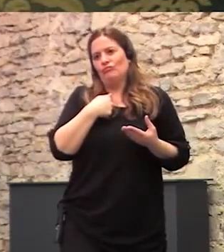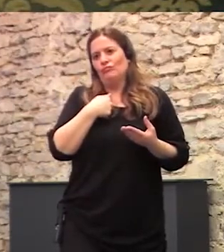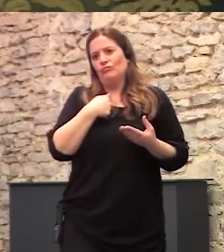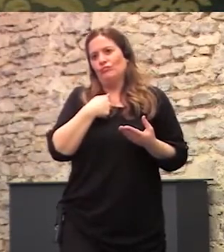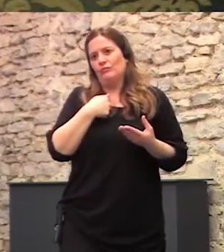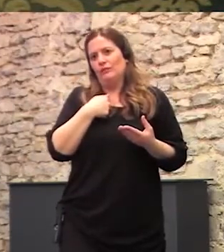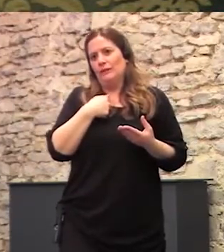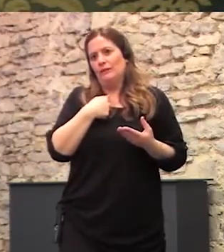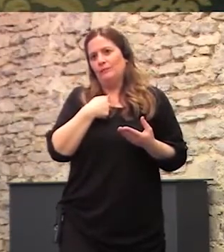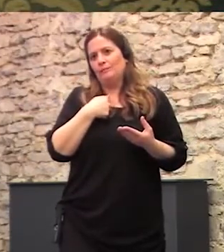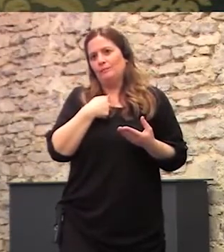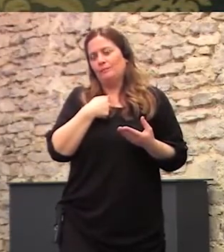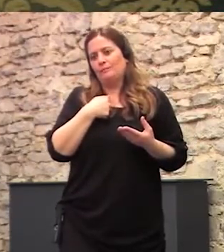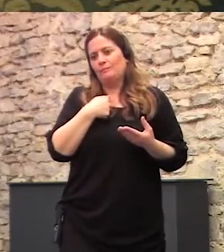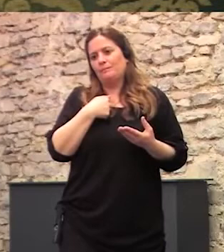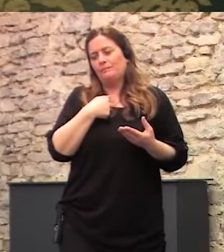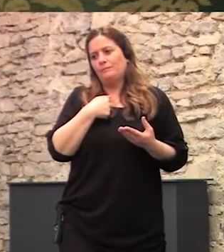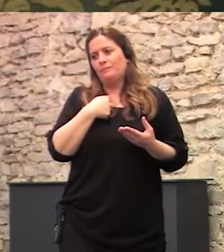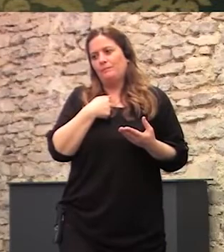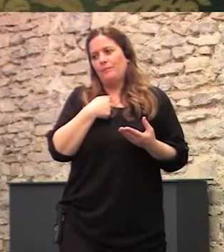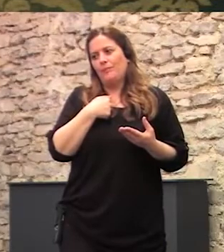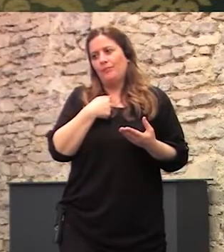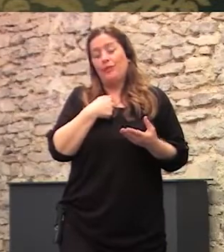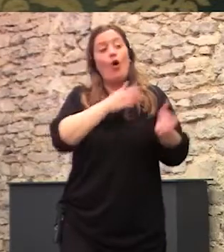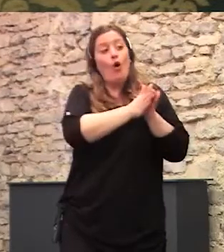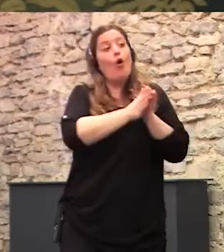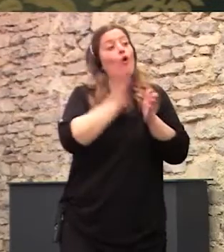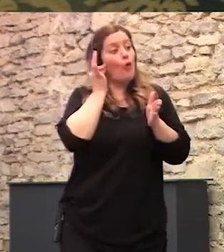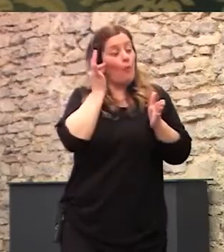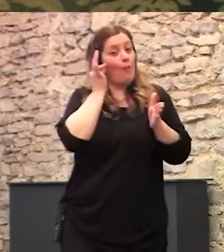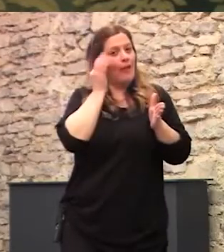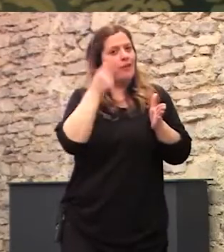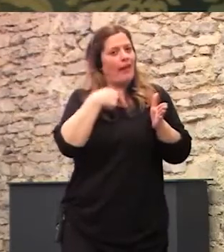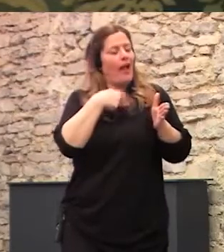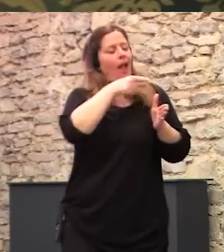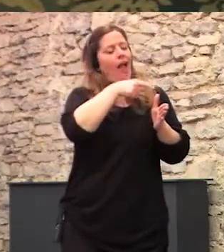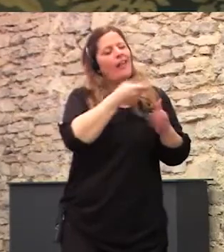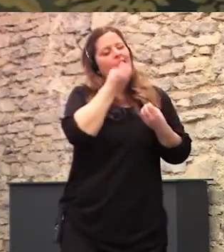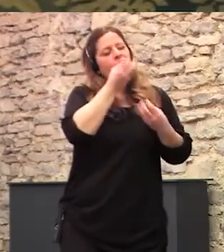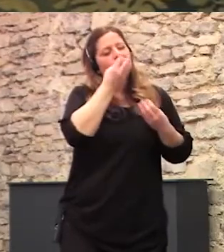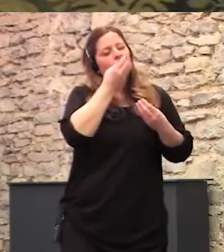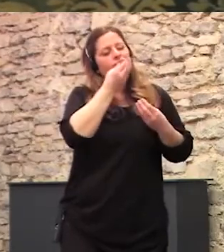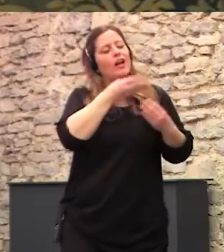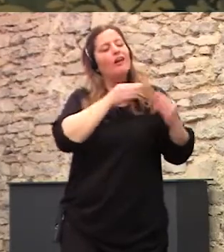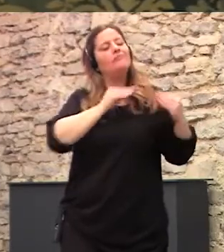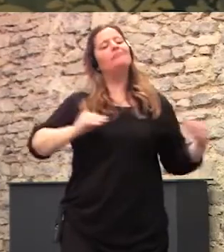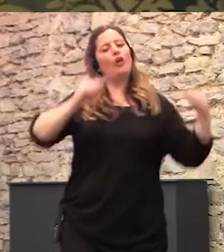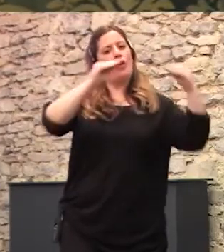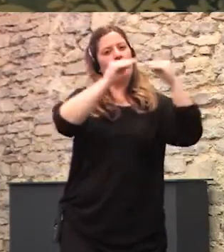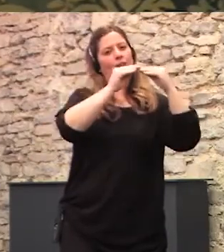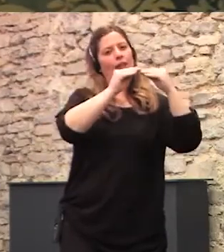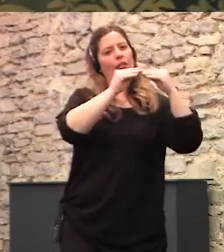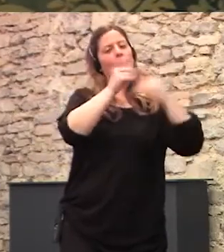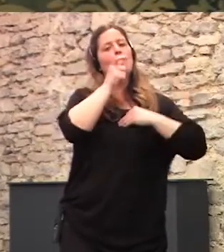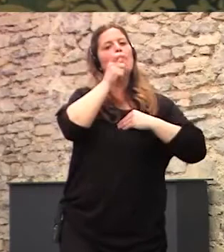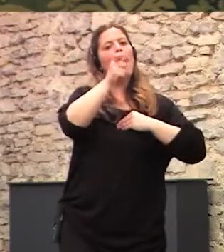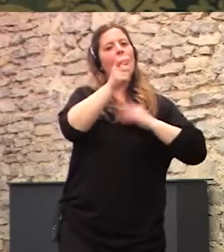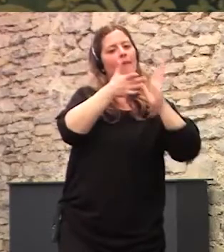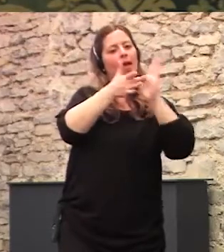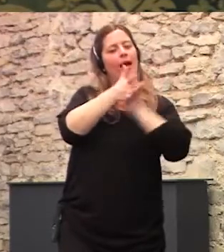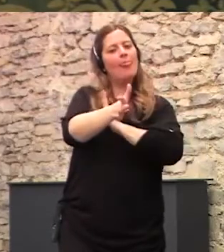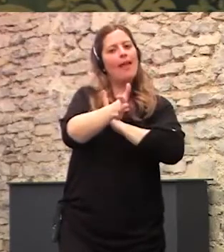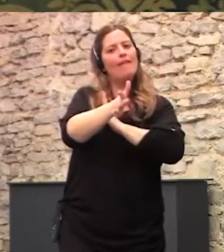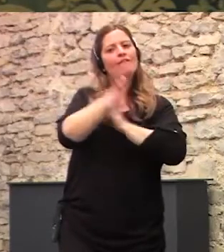la observación que ha hecho Jean sobre la utilización de la palabra feminismo, del término feminismos